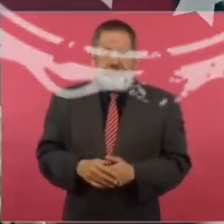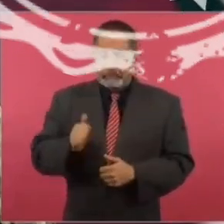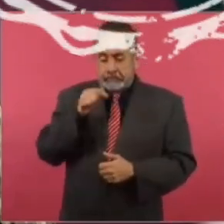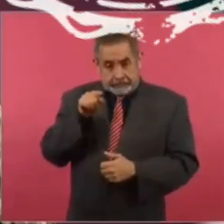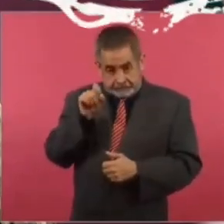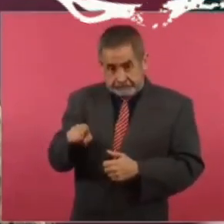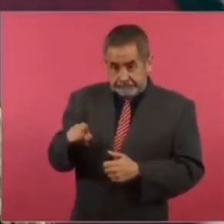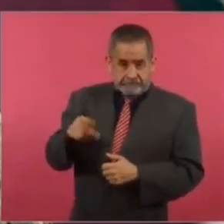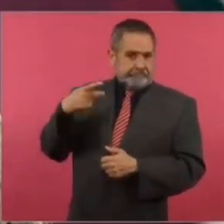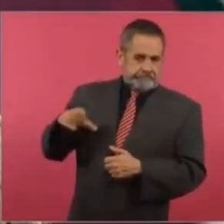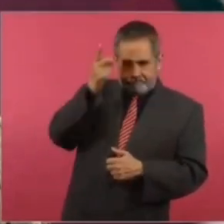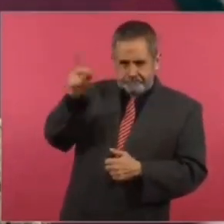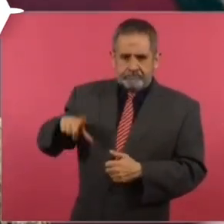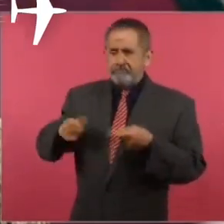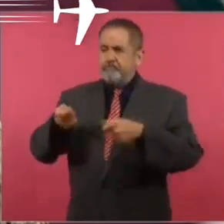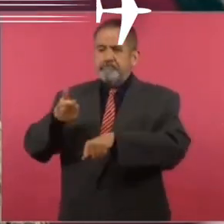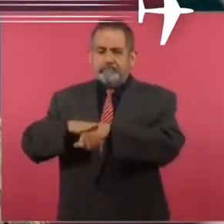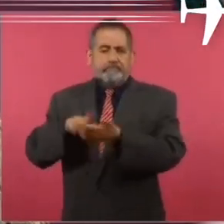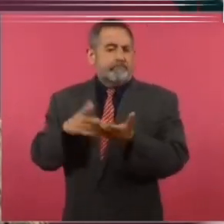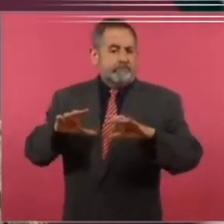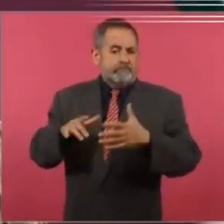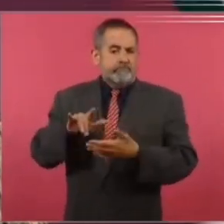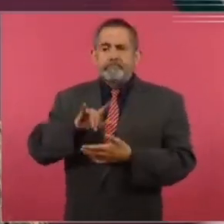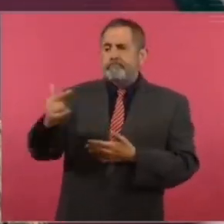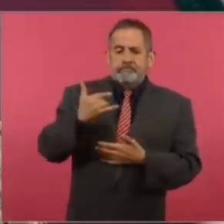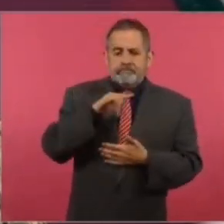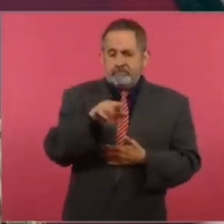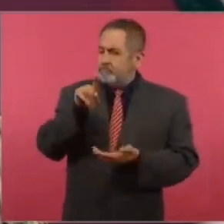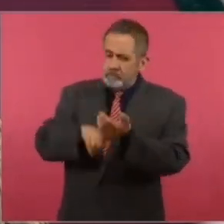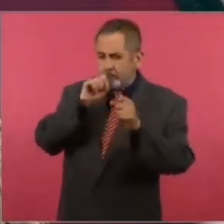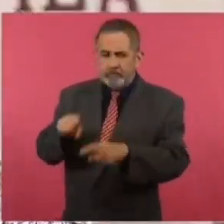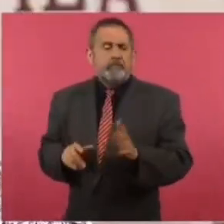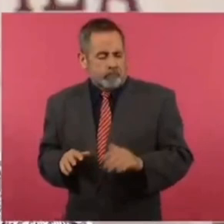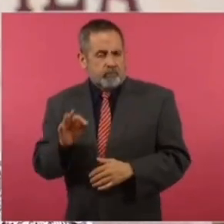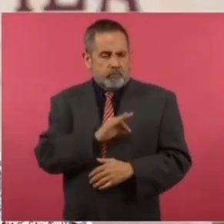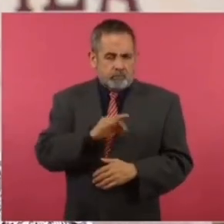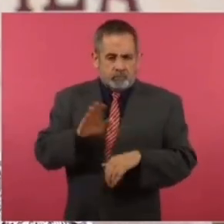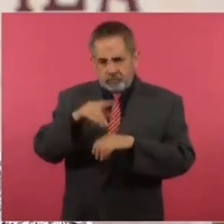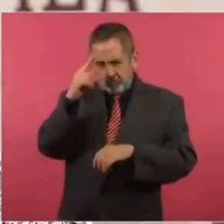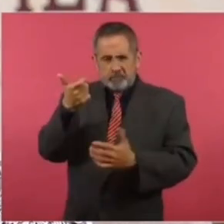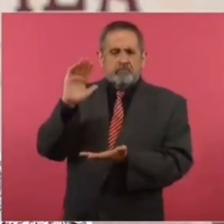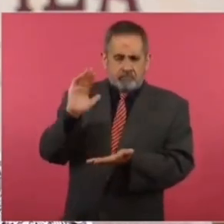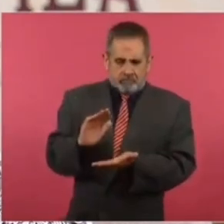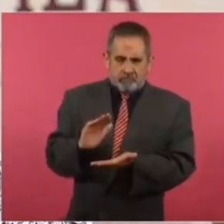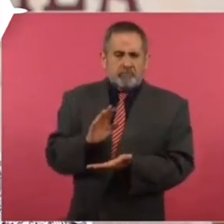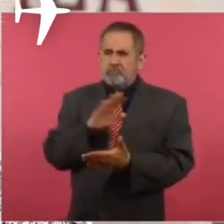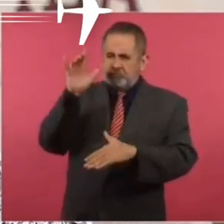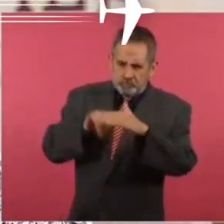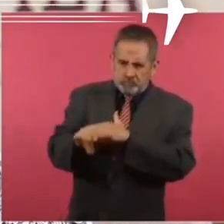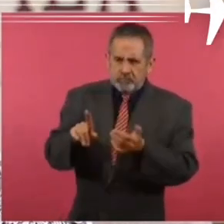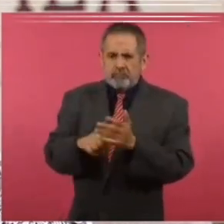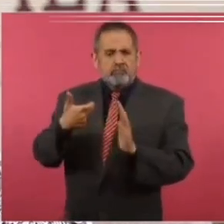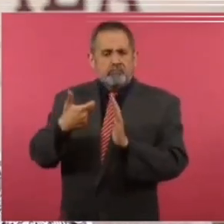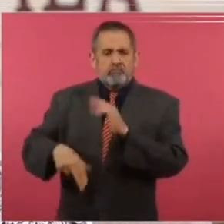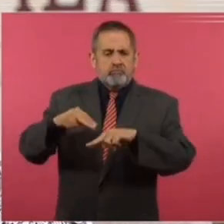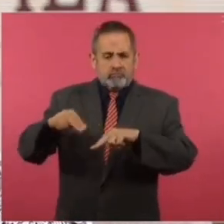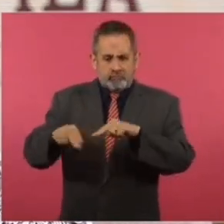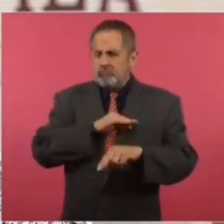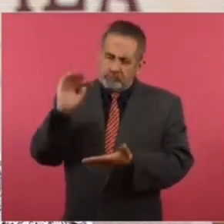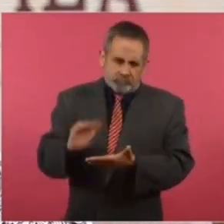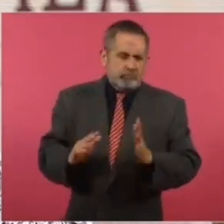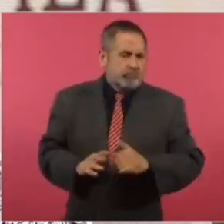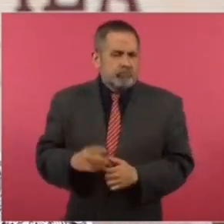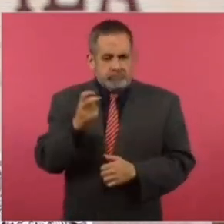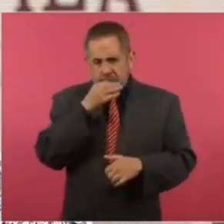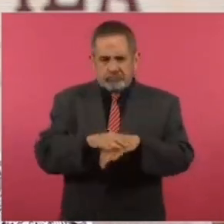aprovechando esta situación que prácticamente la aerolínea estará operando en esos puntos, logramos poder reducir los costos de los boletos. Ese es el motivo por el